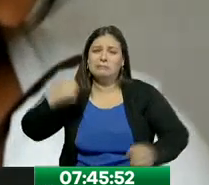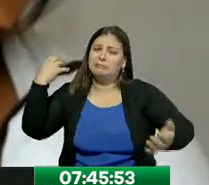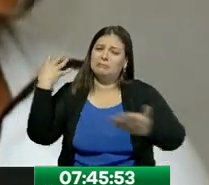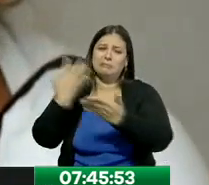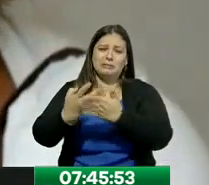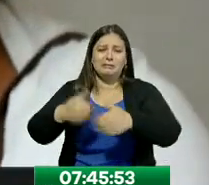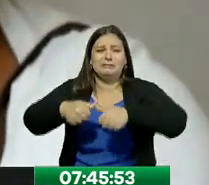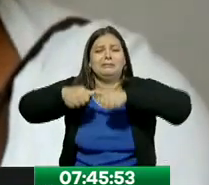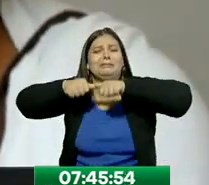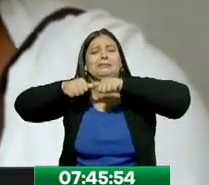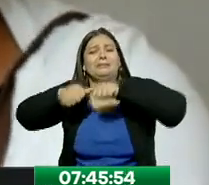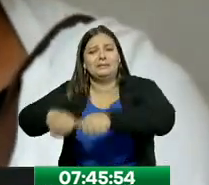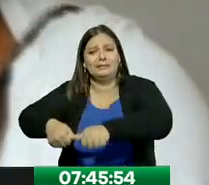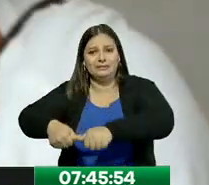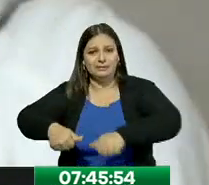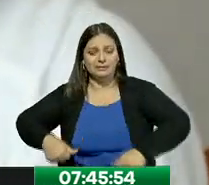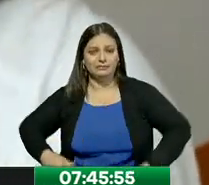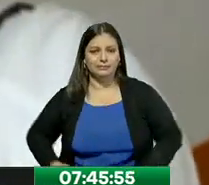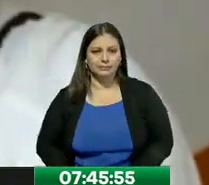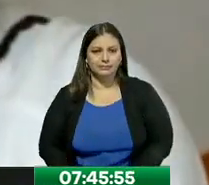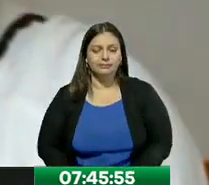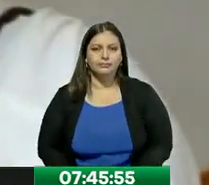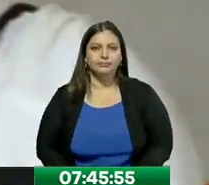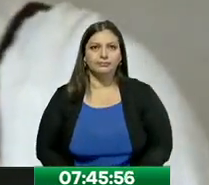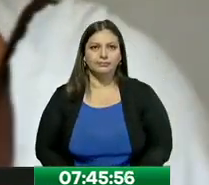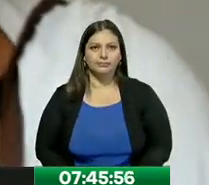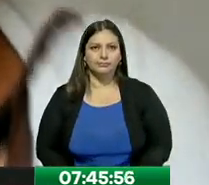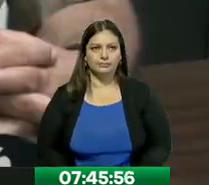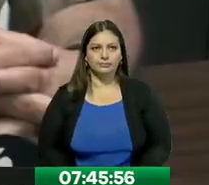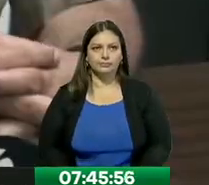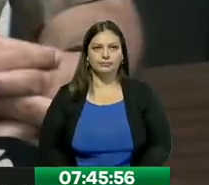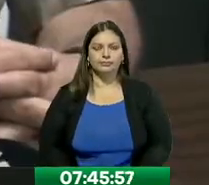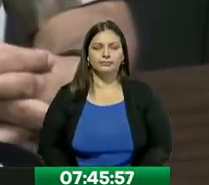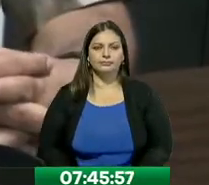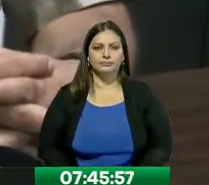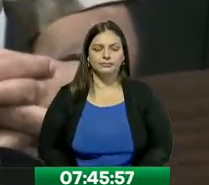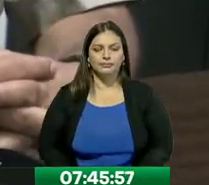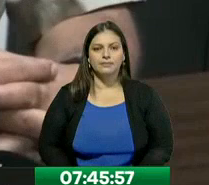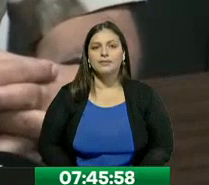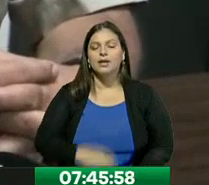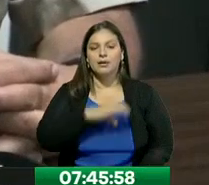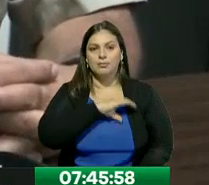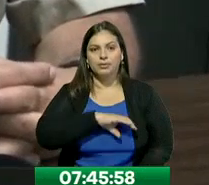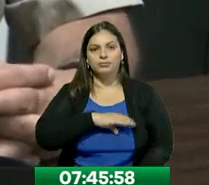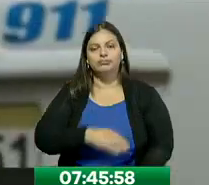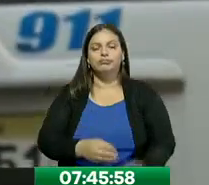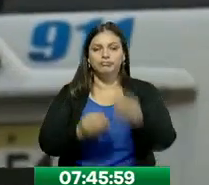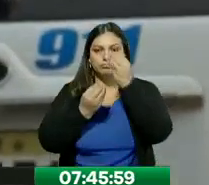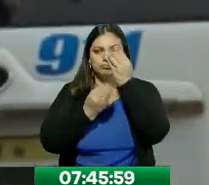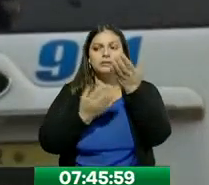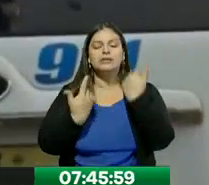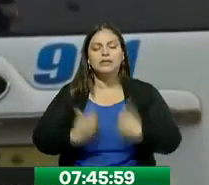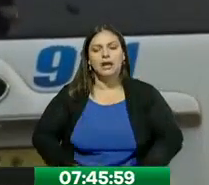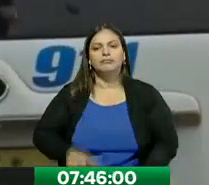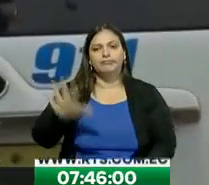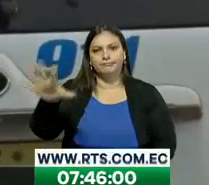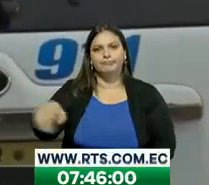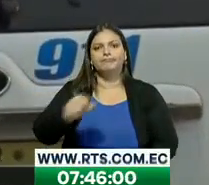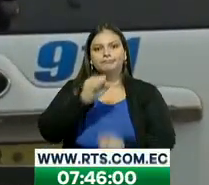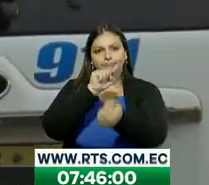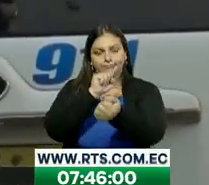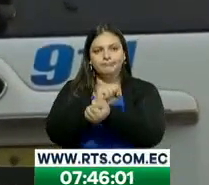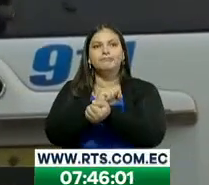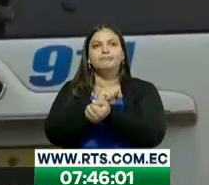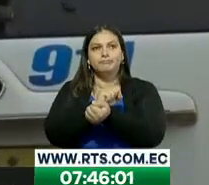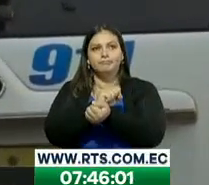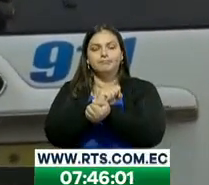vamos a buscarlo. Él está ya detenido, que no vaya a salir. La Policía Nacional confirmó la detención del presunto asesino, en